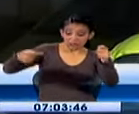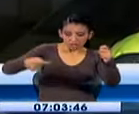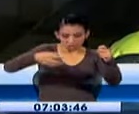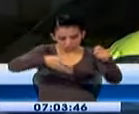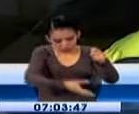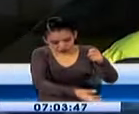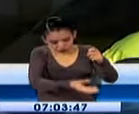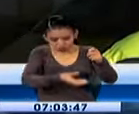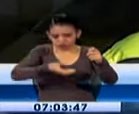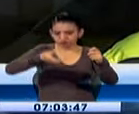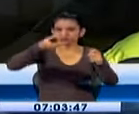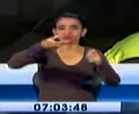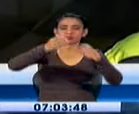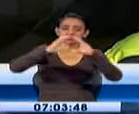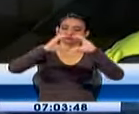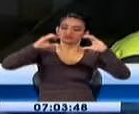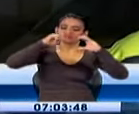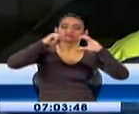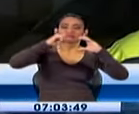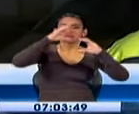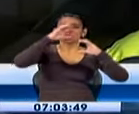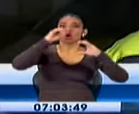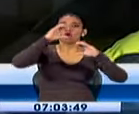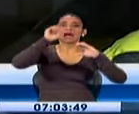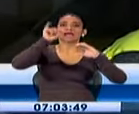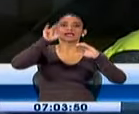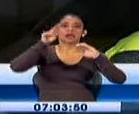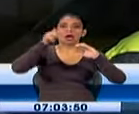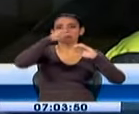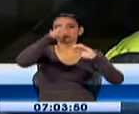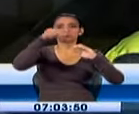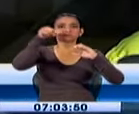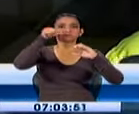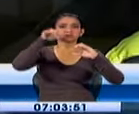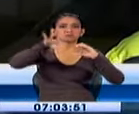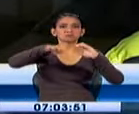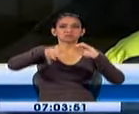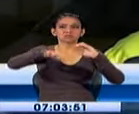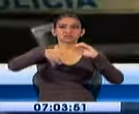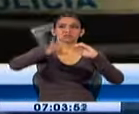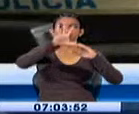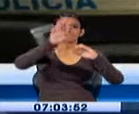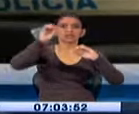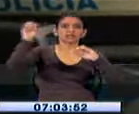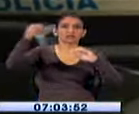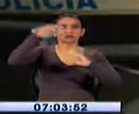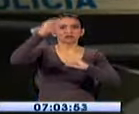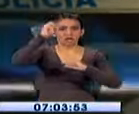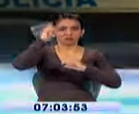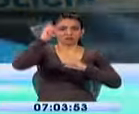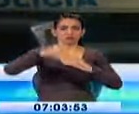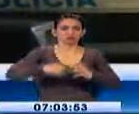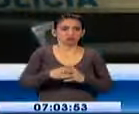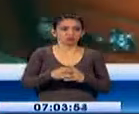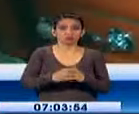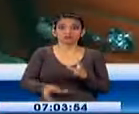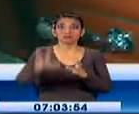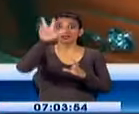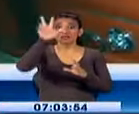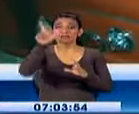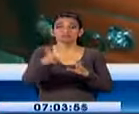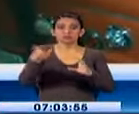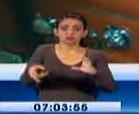sustancia base de cocaína, aproximadamente un poco más de 500 gramos. Se detuvieron además a sus 3